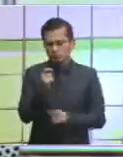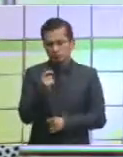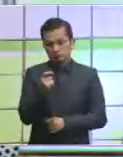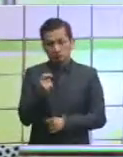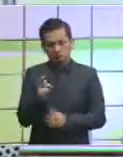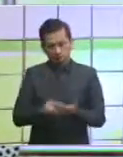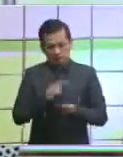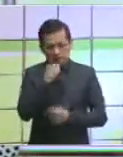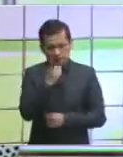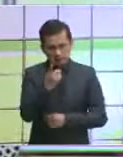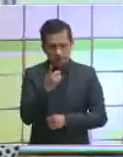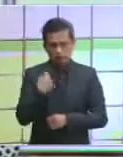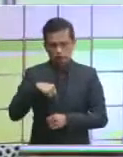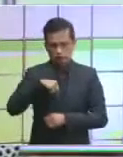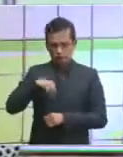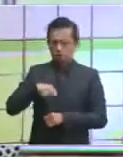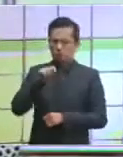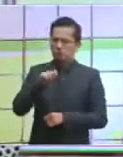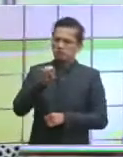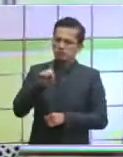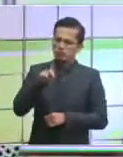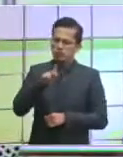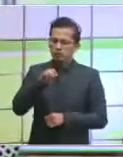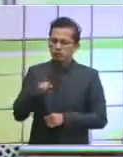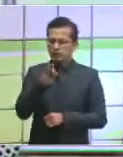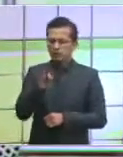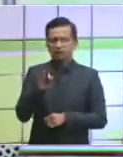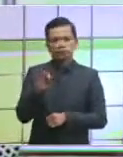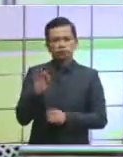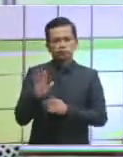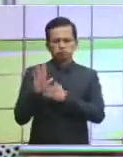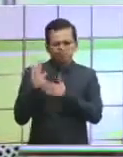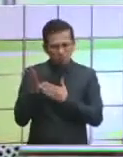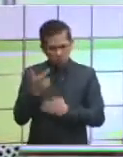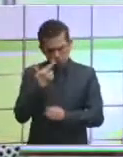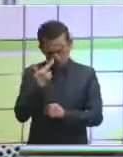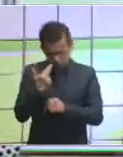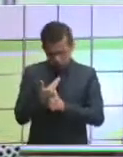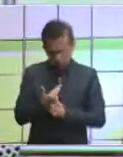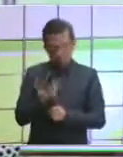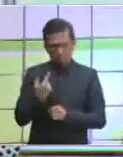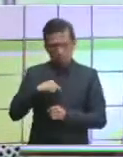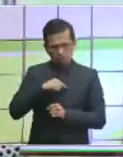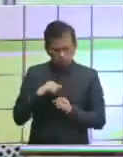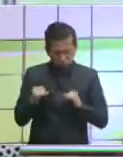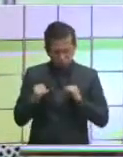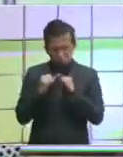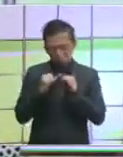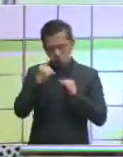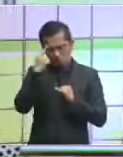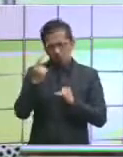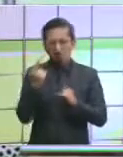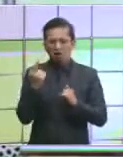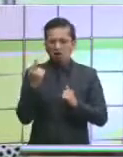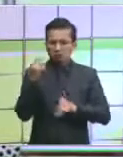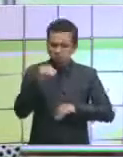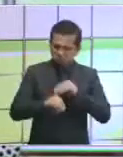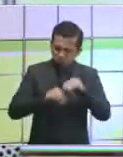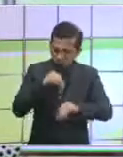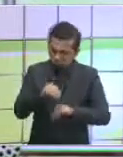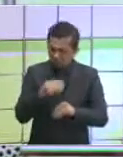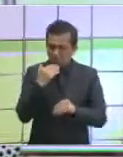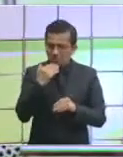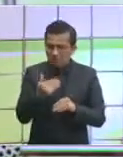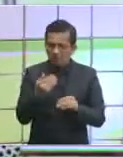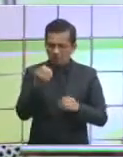que tiene este tribunal como una estrategia institucional encaminada a construir un verdadero tribunal abierto